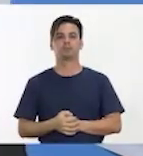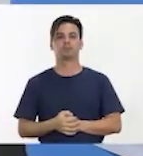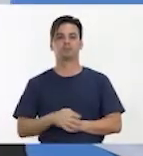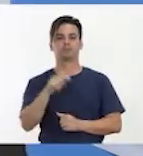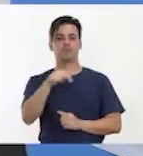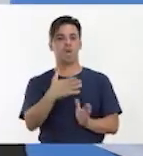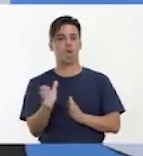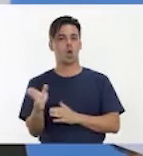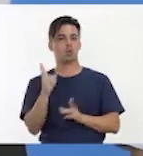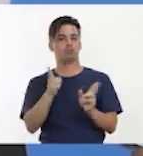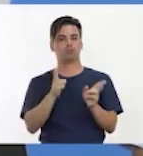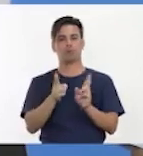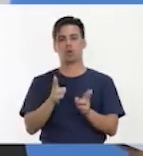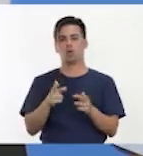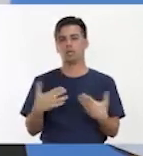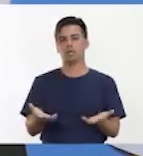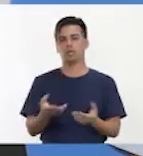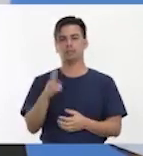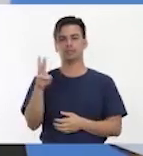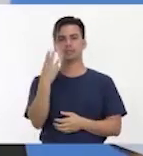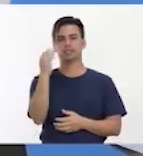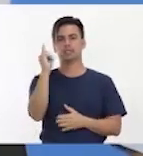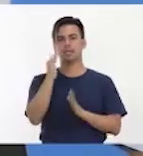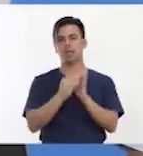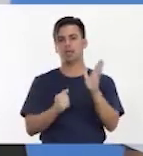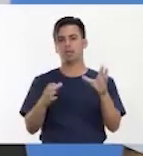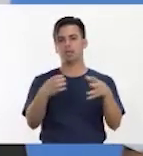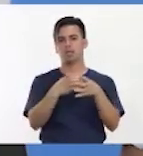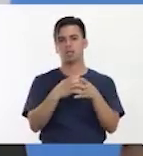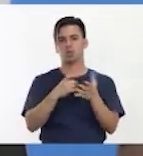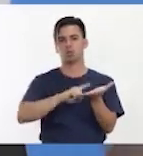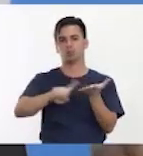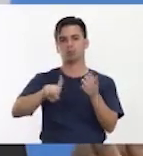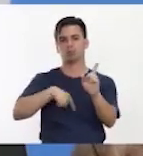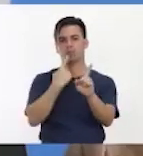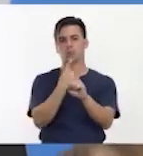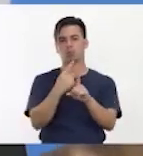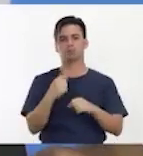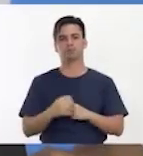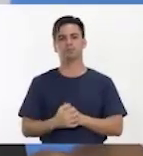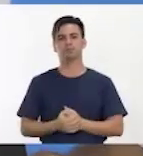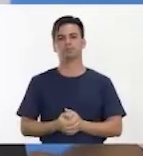Pasemos ahora a orientar el tercer semestre del curso por encuentro.